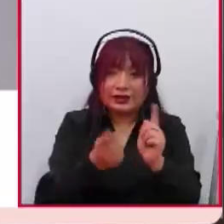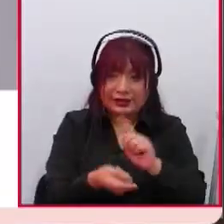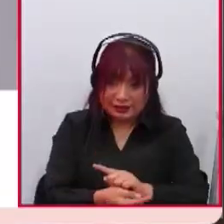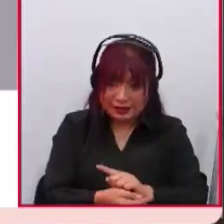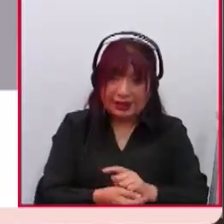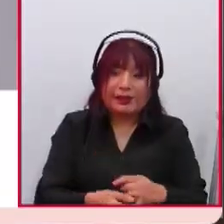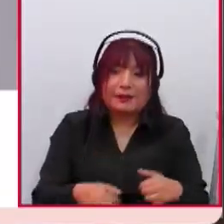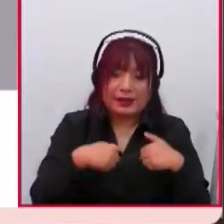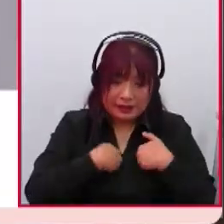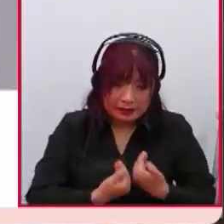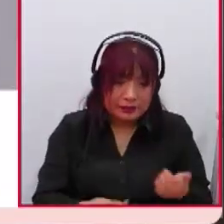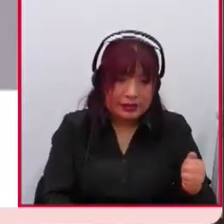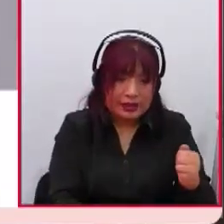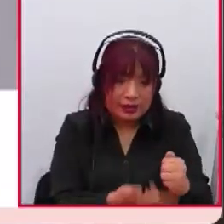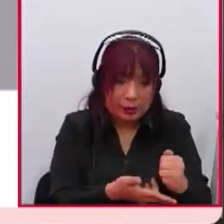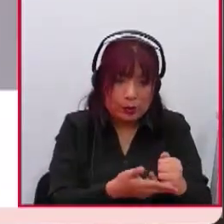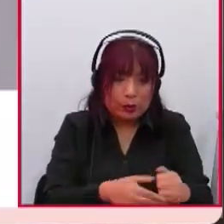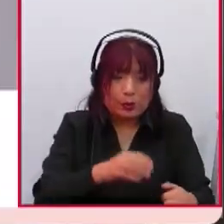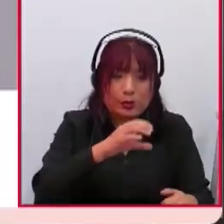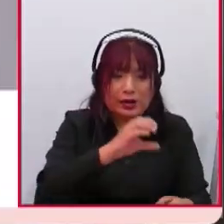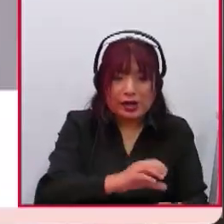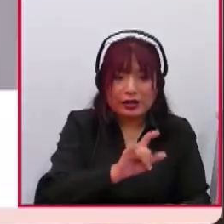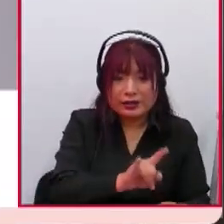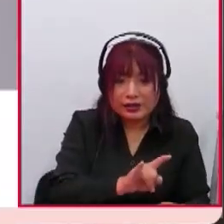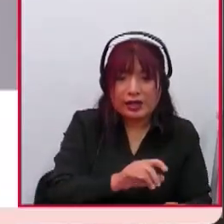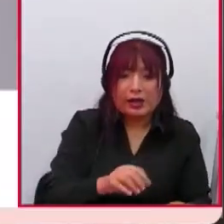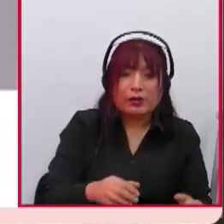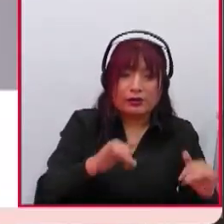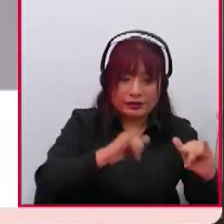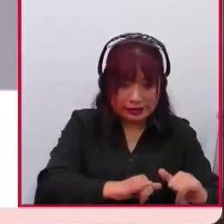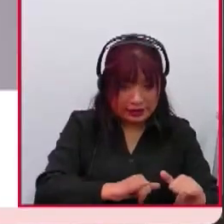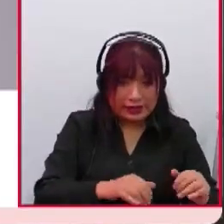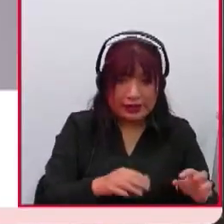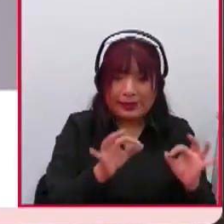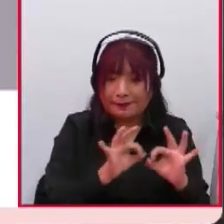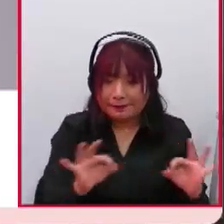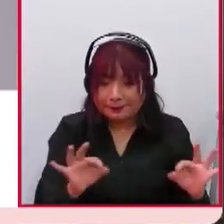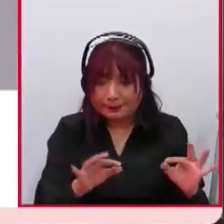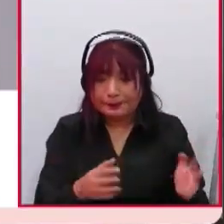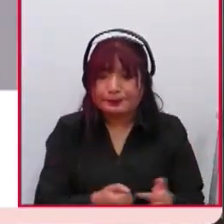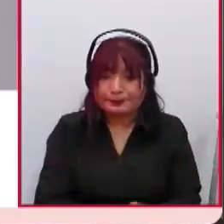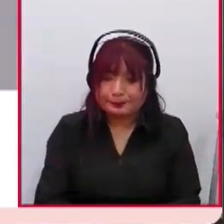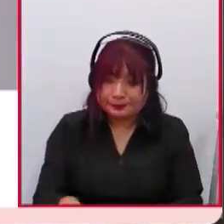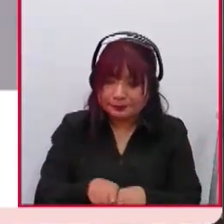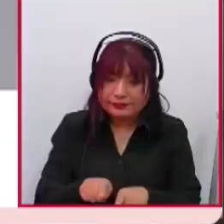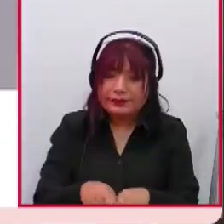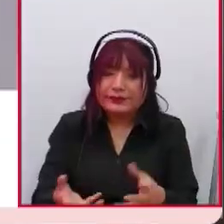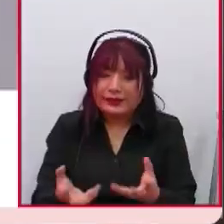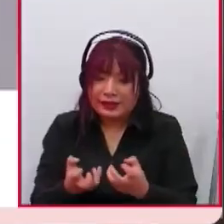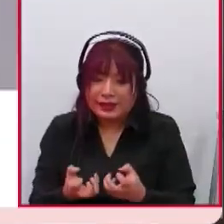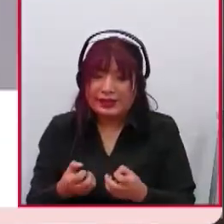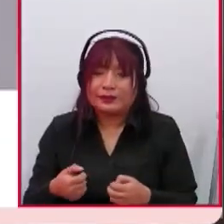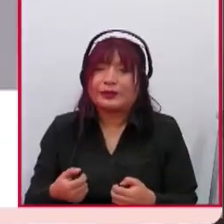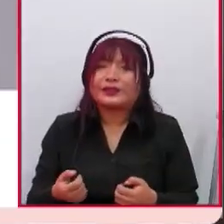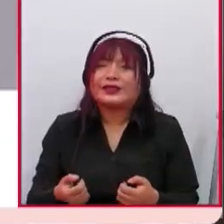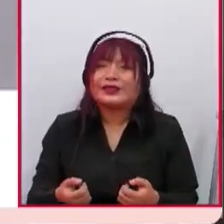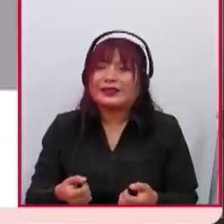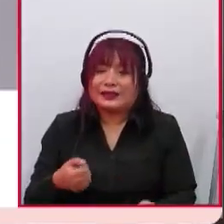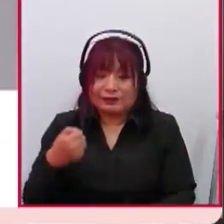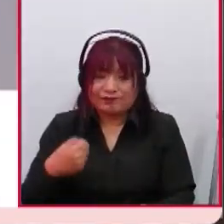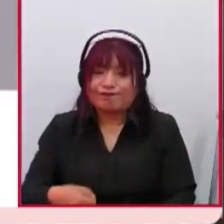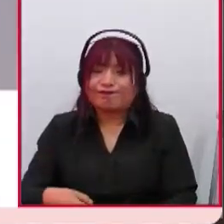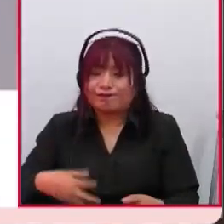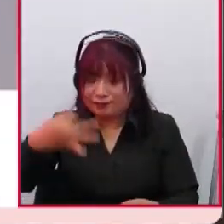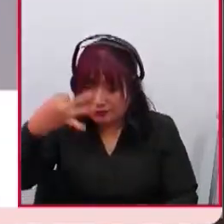también? Porque cuando trajimos al vendor del lavador de gases, en algún momento queríamos asegurar que no haya emisiones de